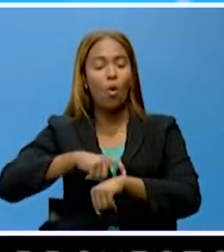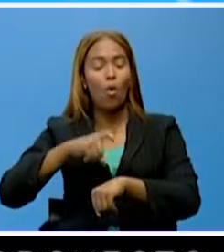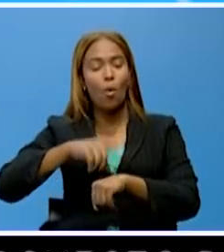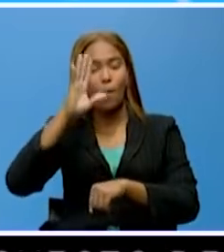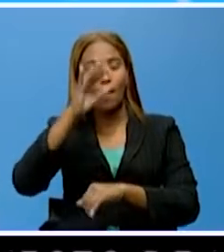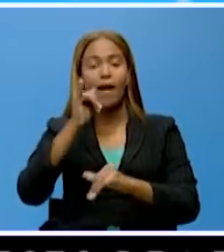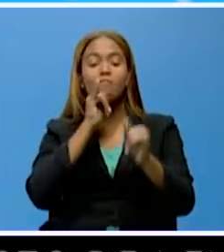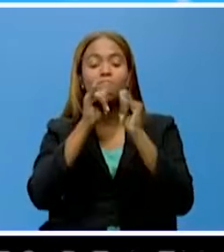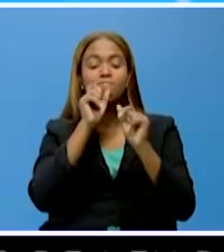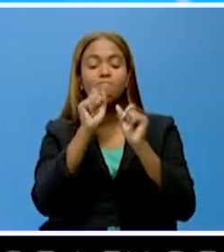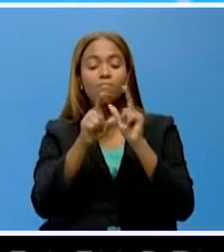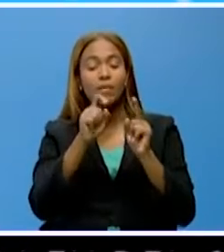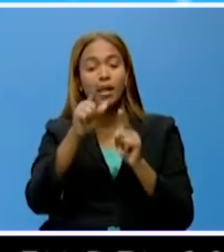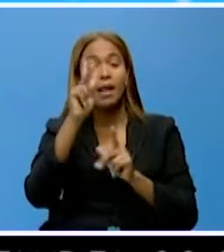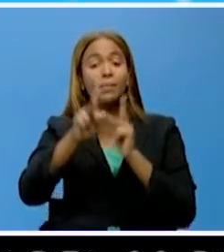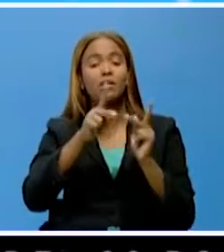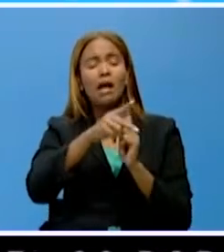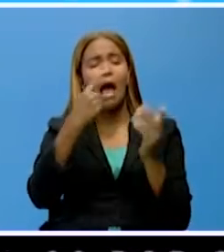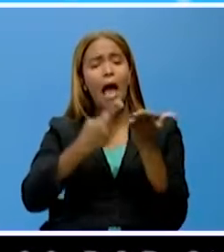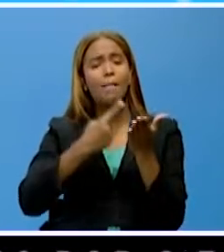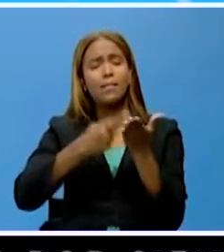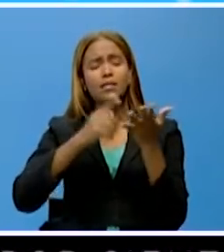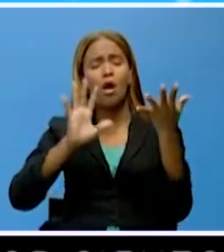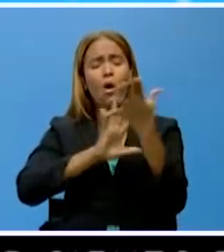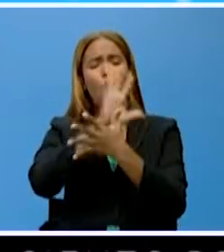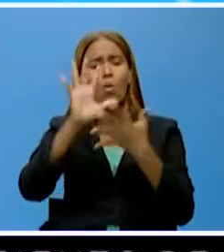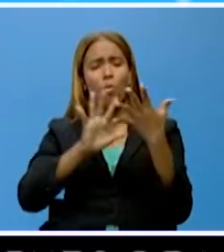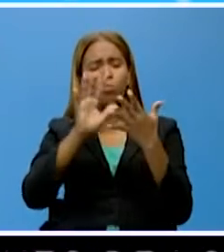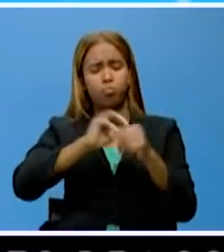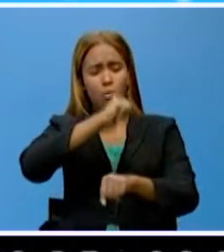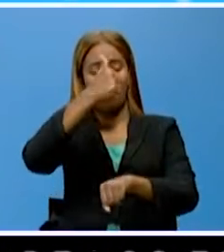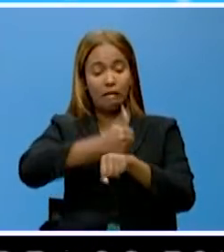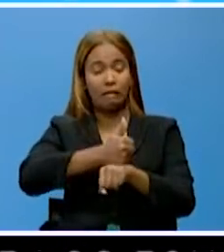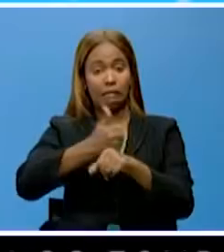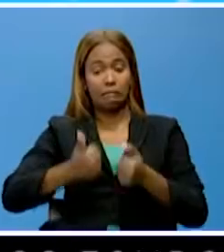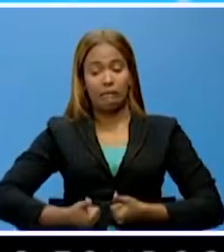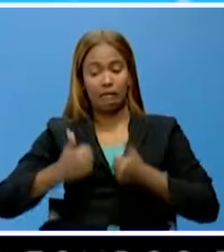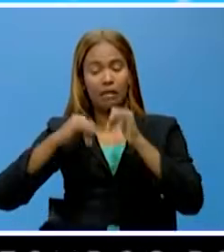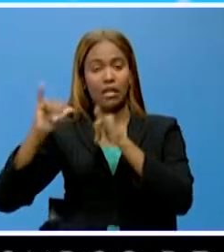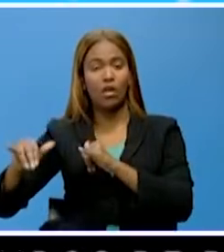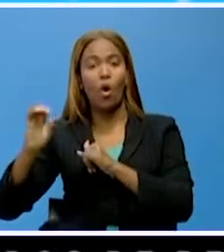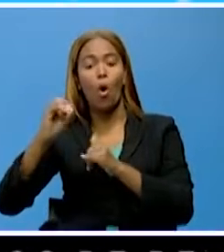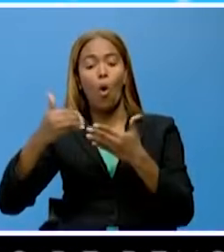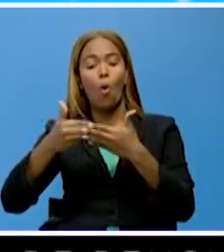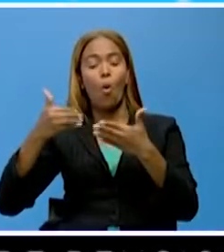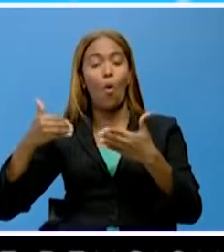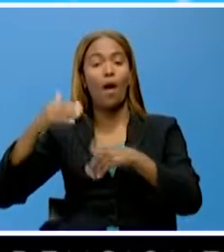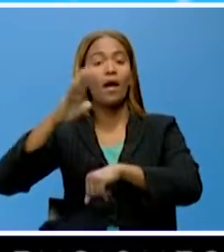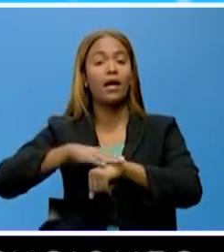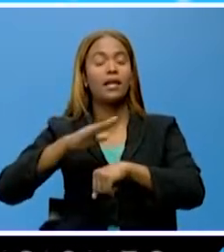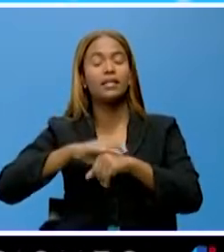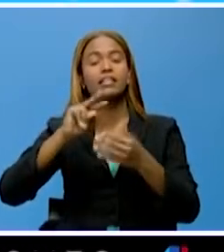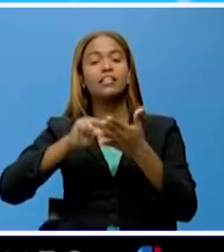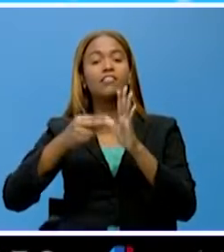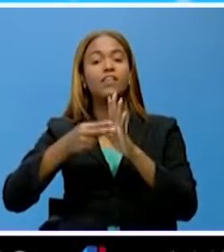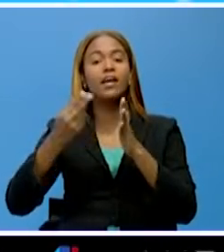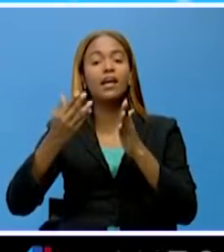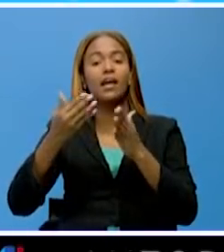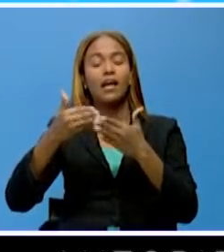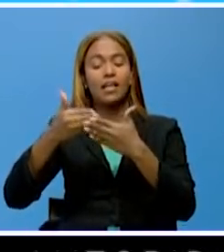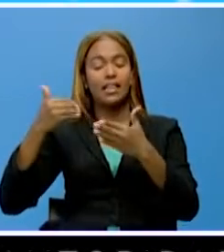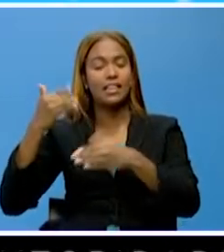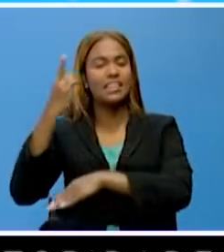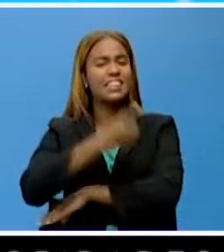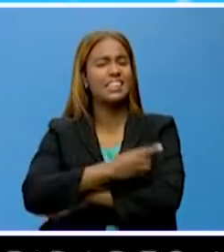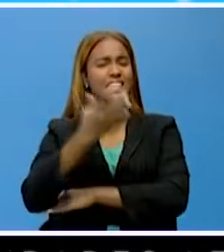la entrevista. La gente confunde la aprobación de la residencia con el preaviso. Preaviso es cuando usted tiene día y